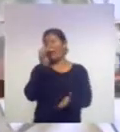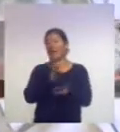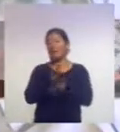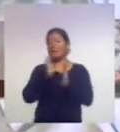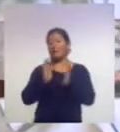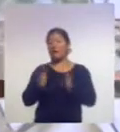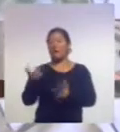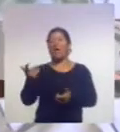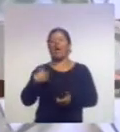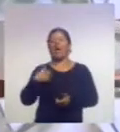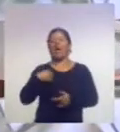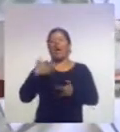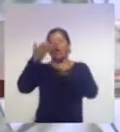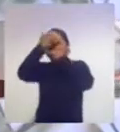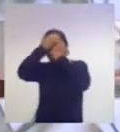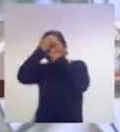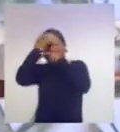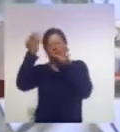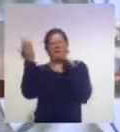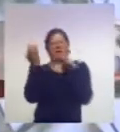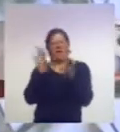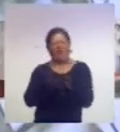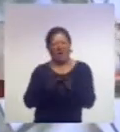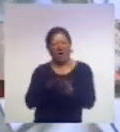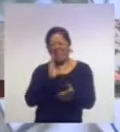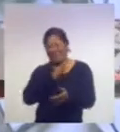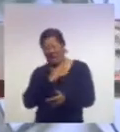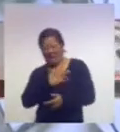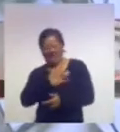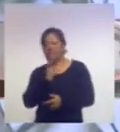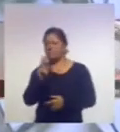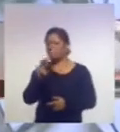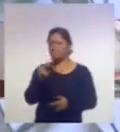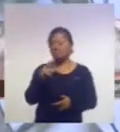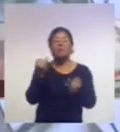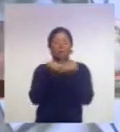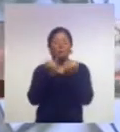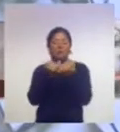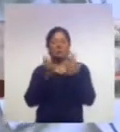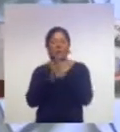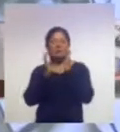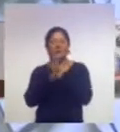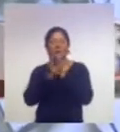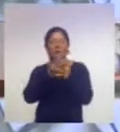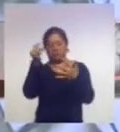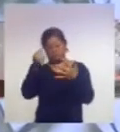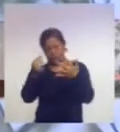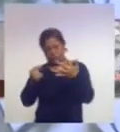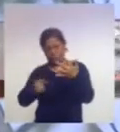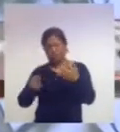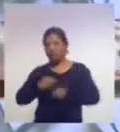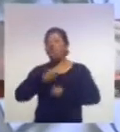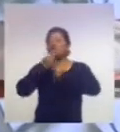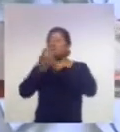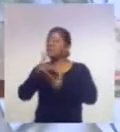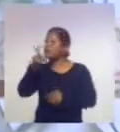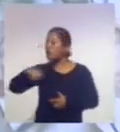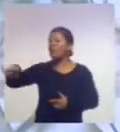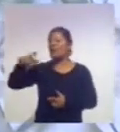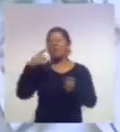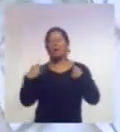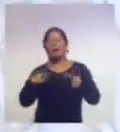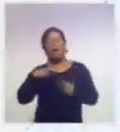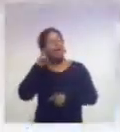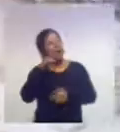por vandalismo o esas cosas, ¿no? Sino que también podemos participar en ese tipo de cosas y sobre todo pues darle a la gente algo que ver y algo que les llame